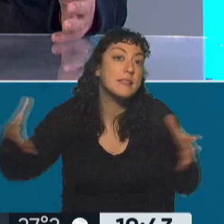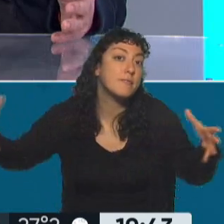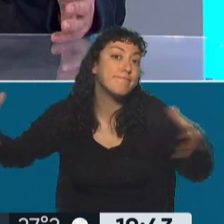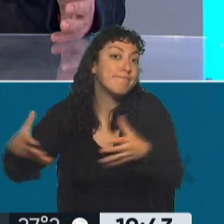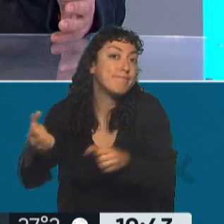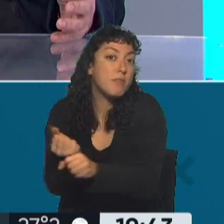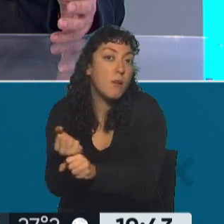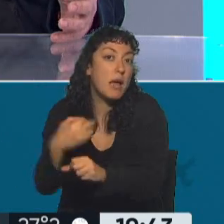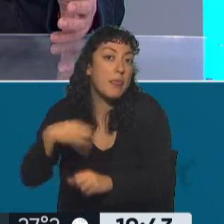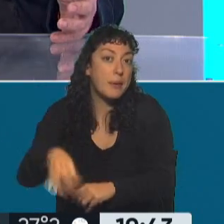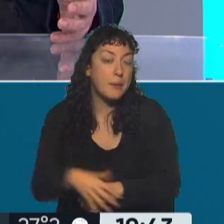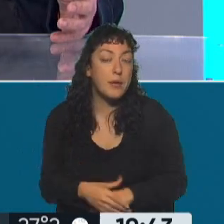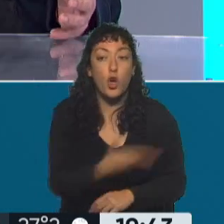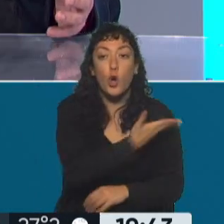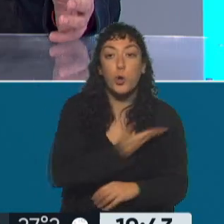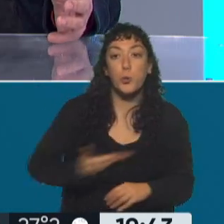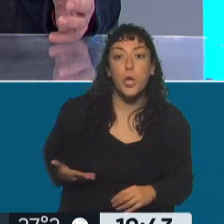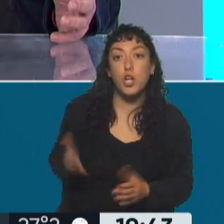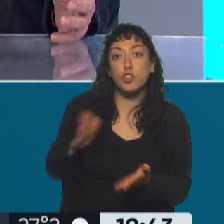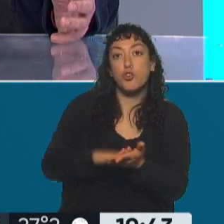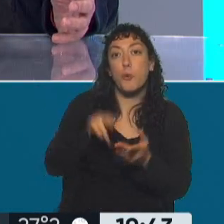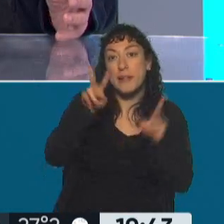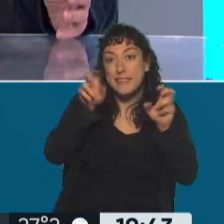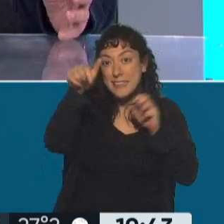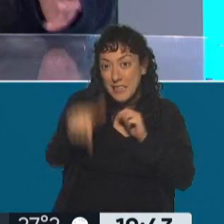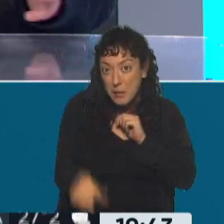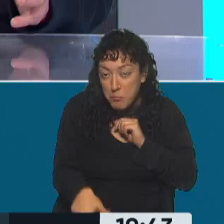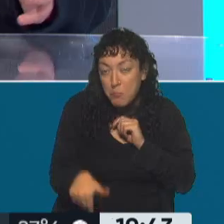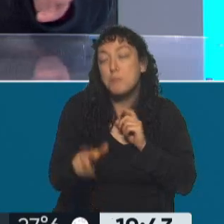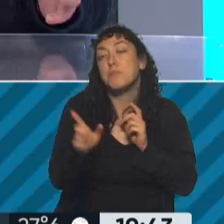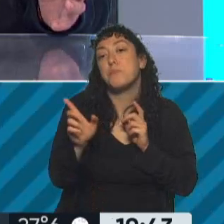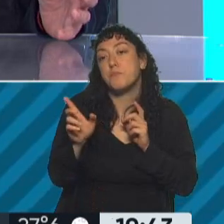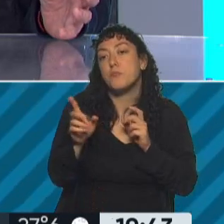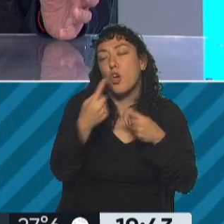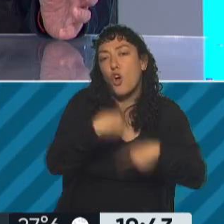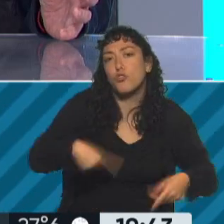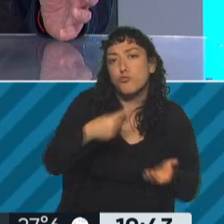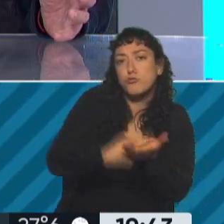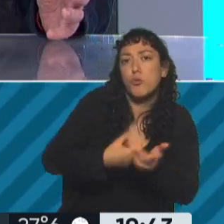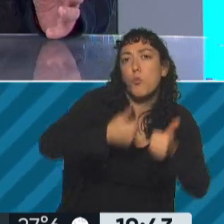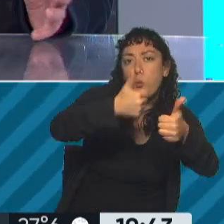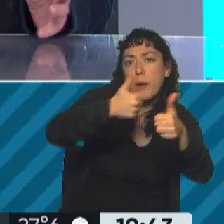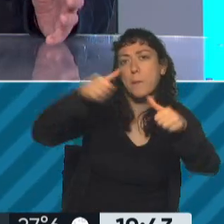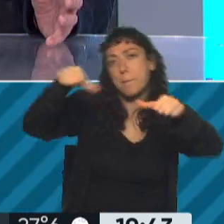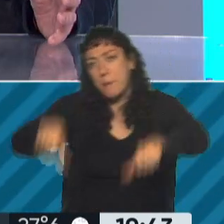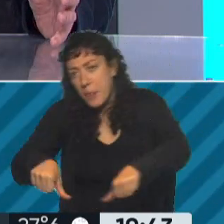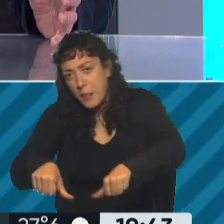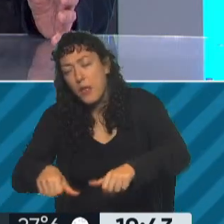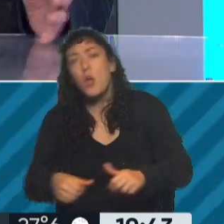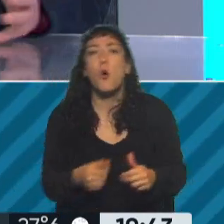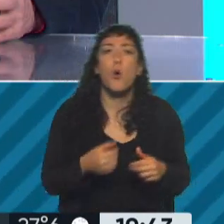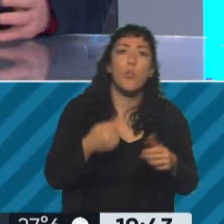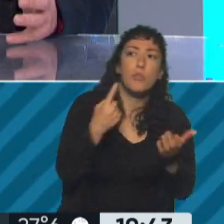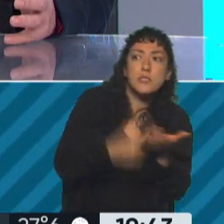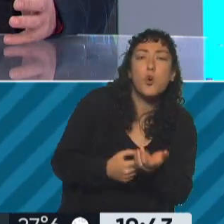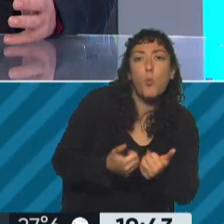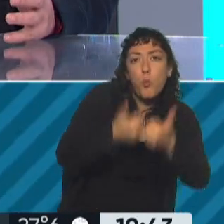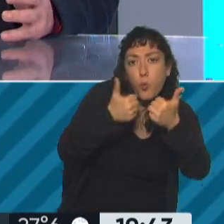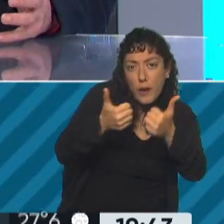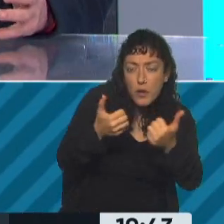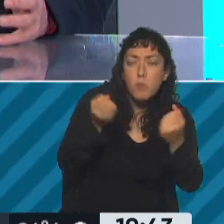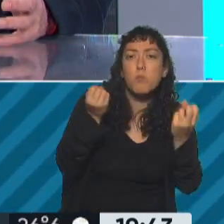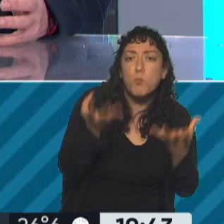viene después. Yo creo que hay posibilidades de que Argentina asegure un flujo de ingresos